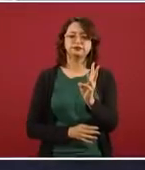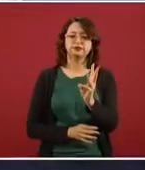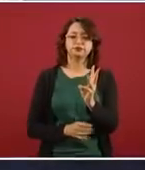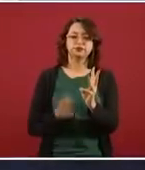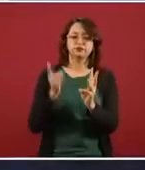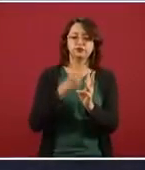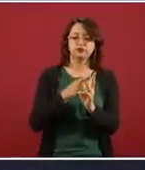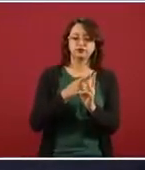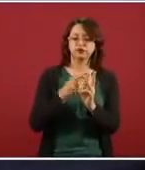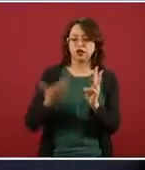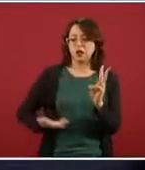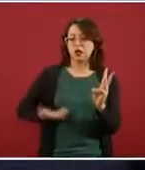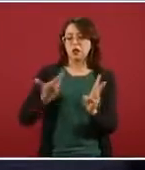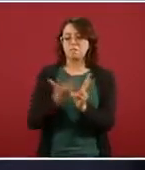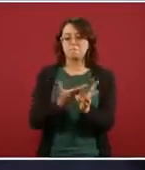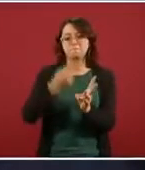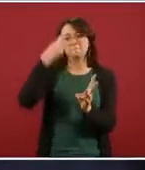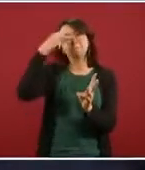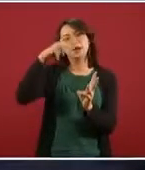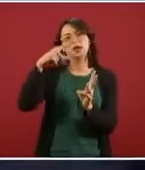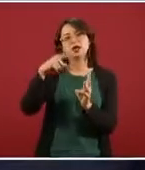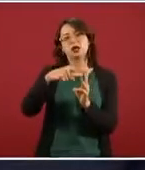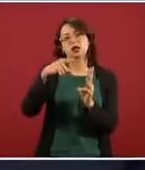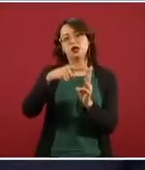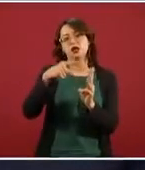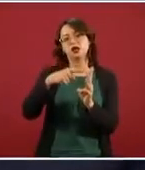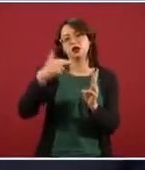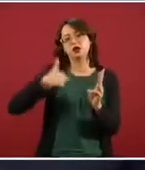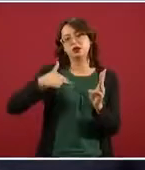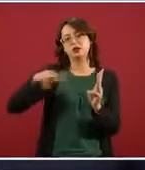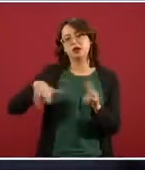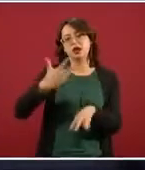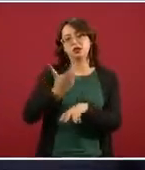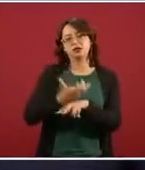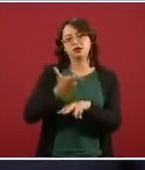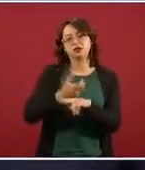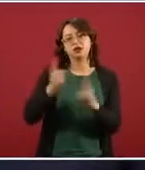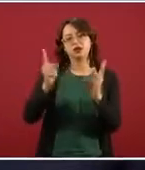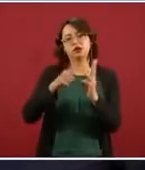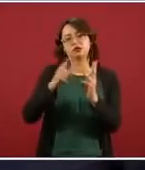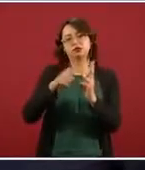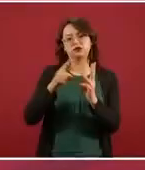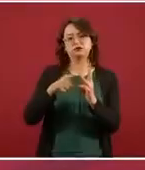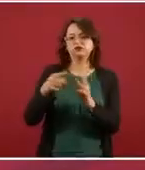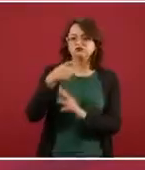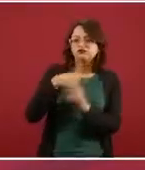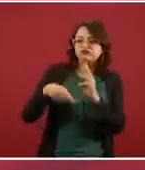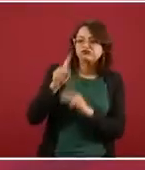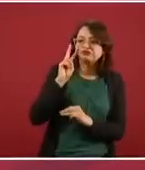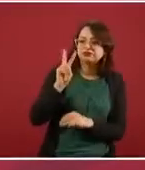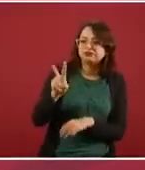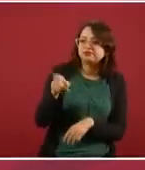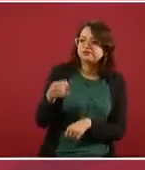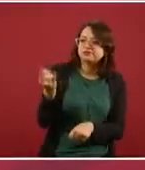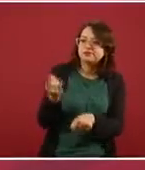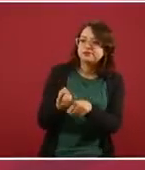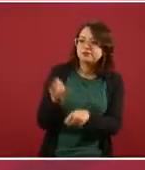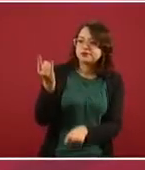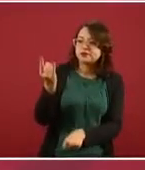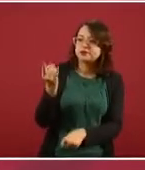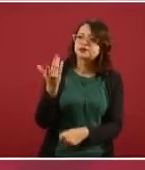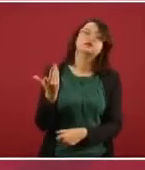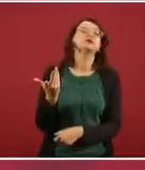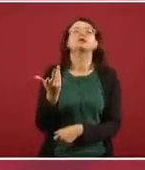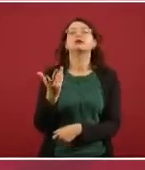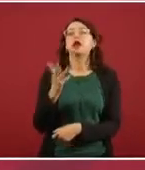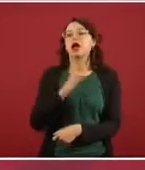uno propuesto por México, otro propuesto por Estados Unidos y un tercero, ya deciden si realmente hubo